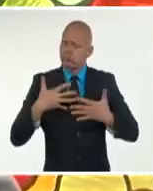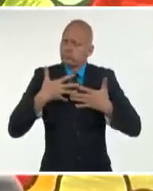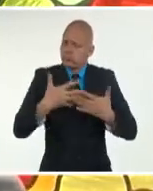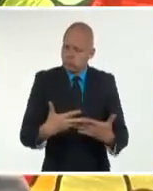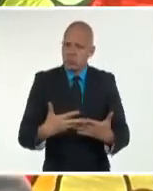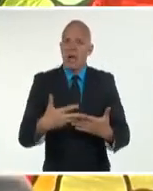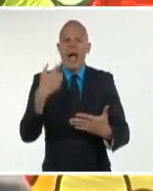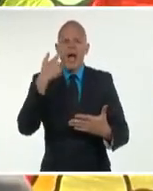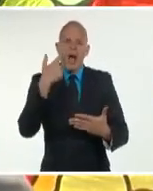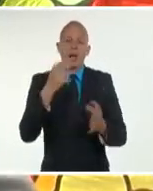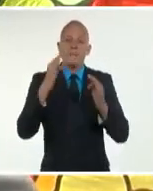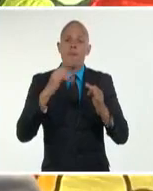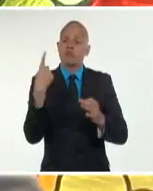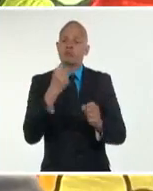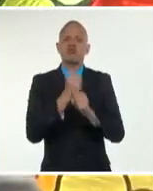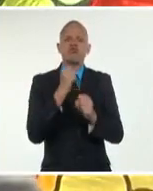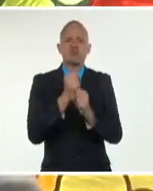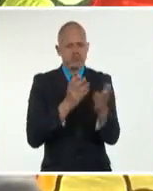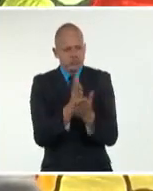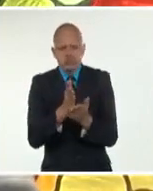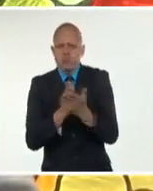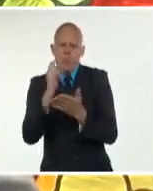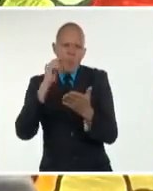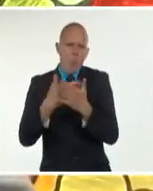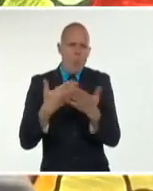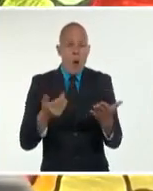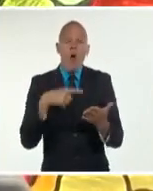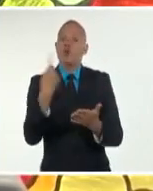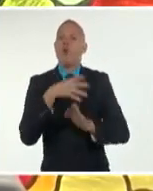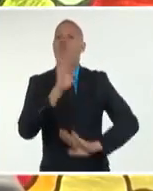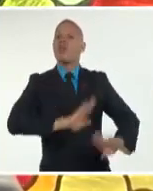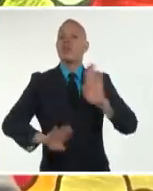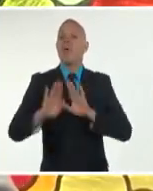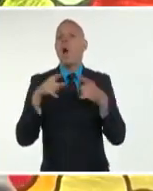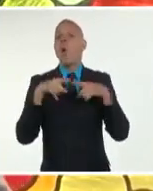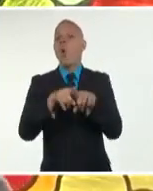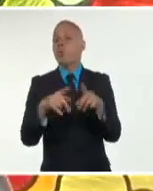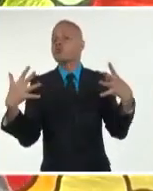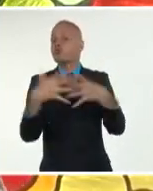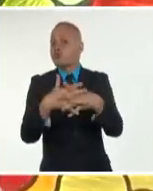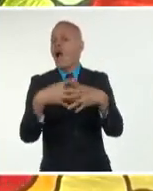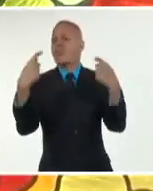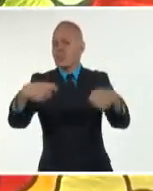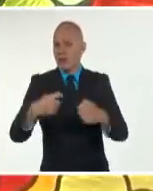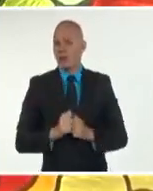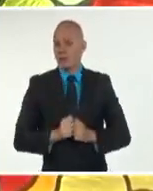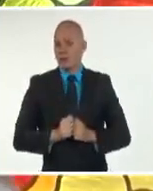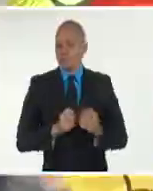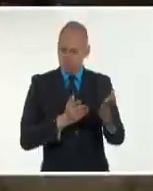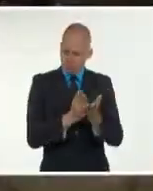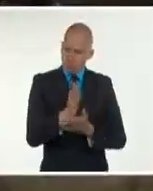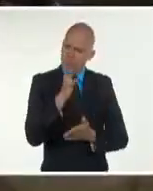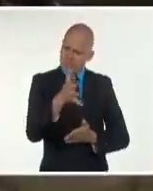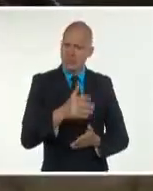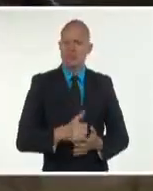en nuestra manera actual va a estar la convicción de que vamos a defender la unidad y de que vamos a defender esa continuidad.